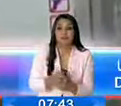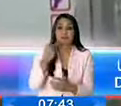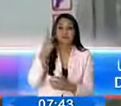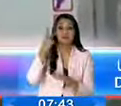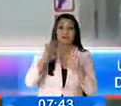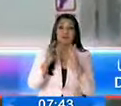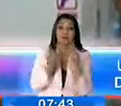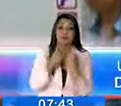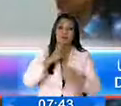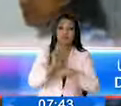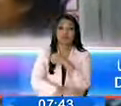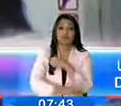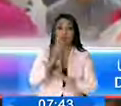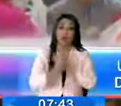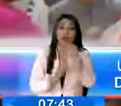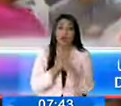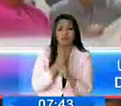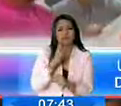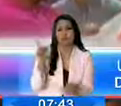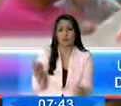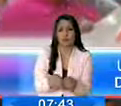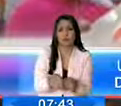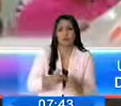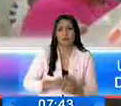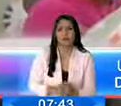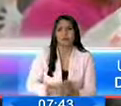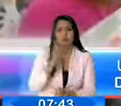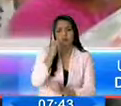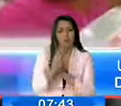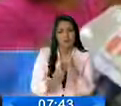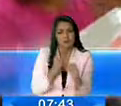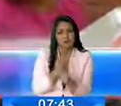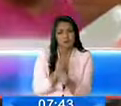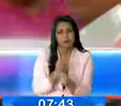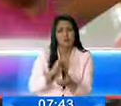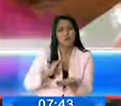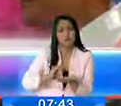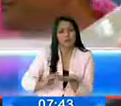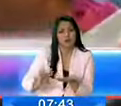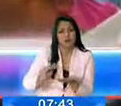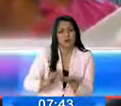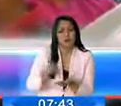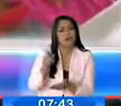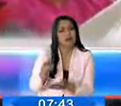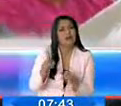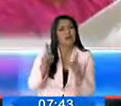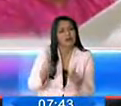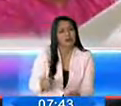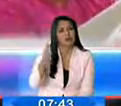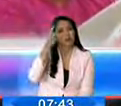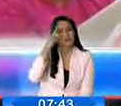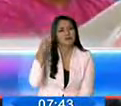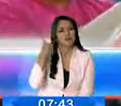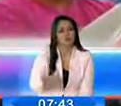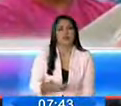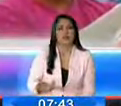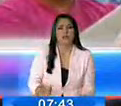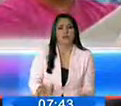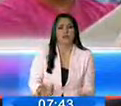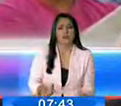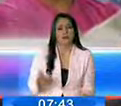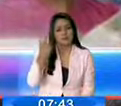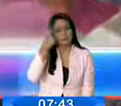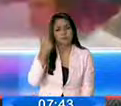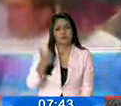conformes con la sentencia. No puede ser de un año, discúlpenme, él tenía que haber pensado muy bien